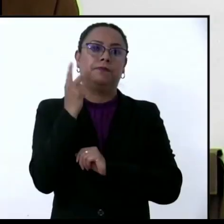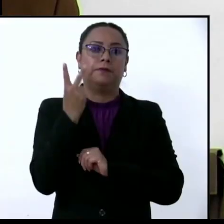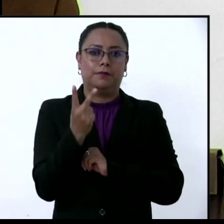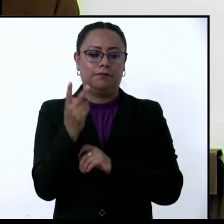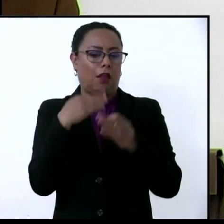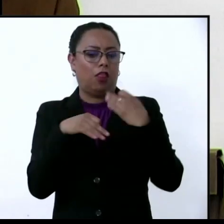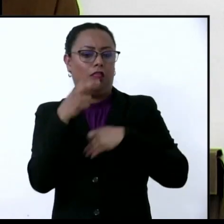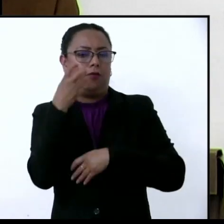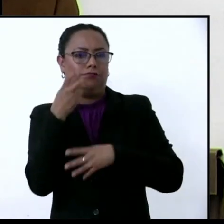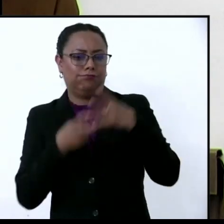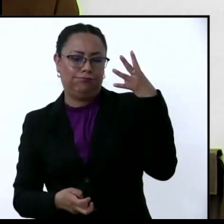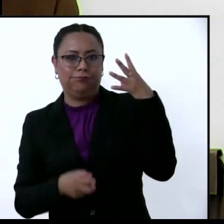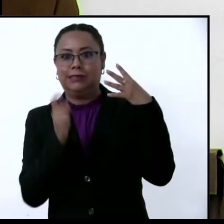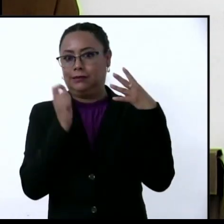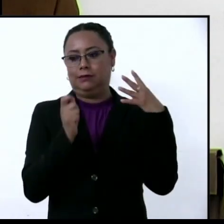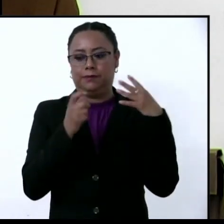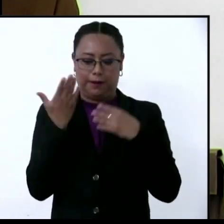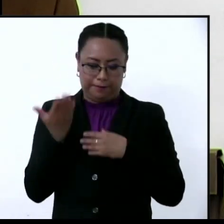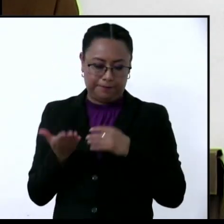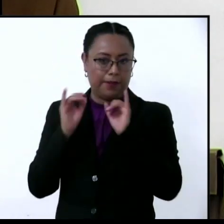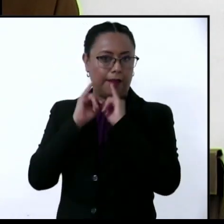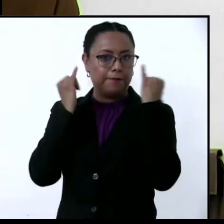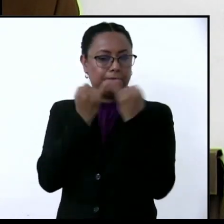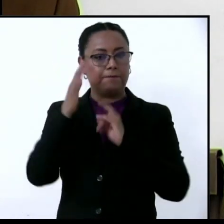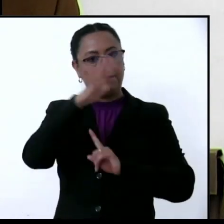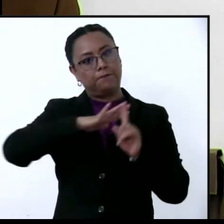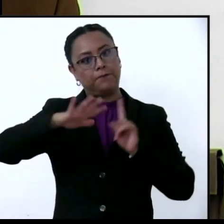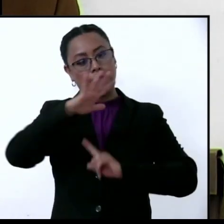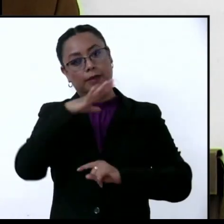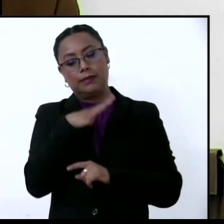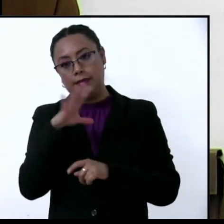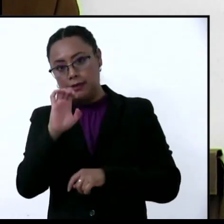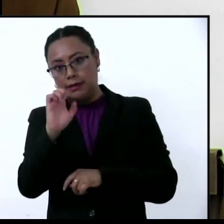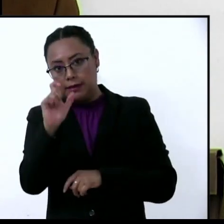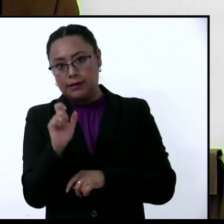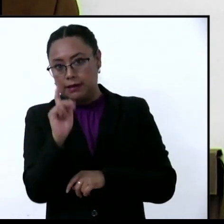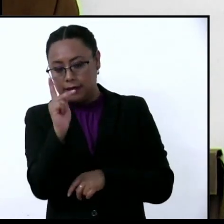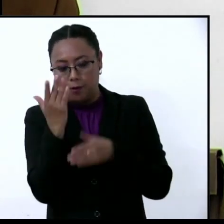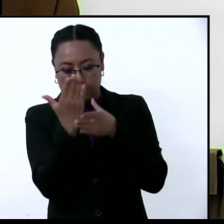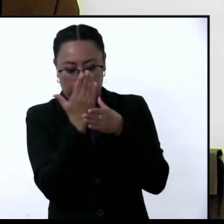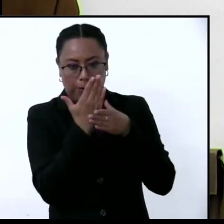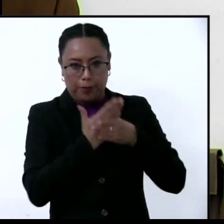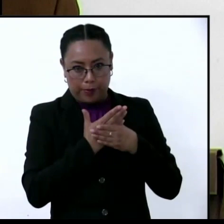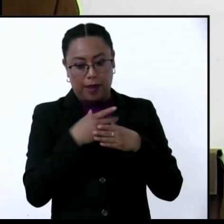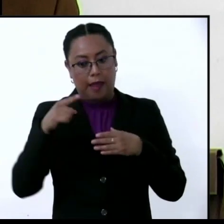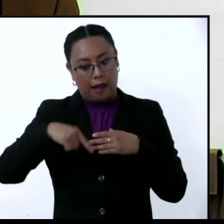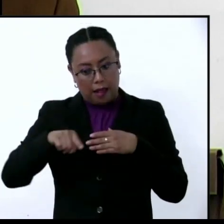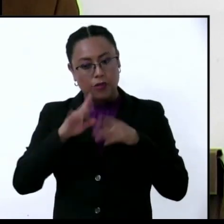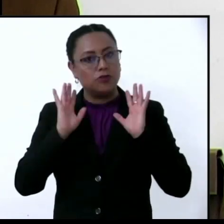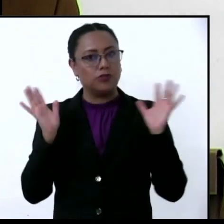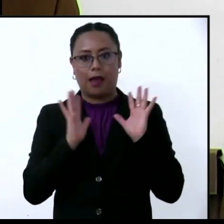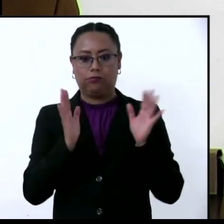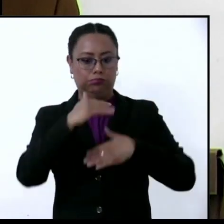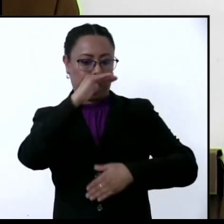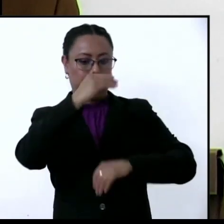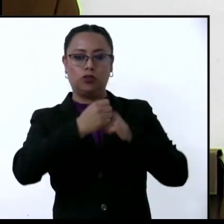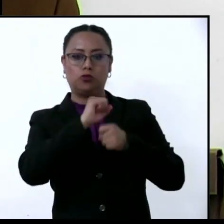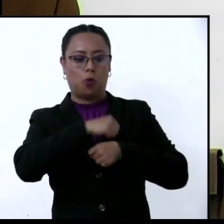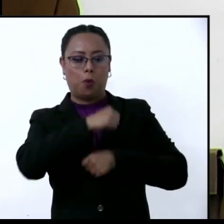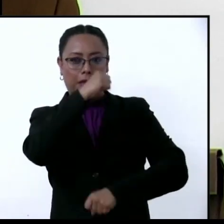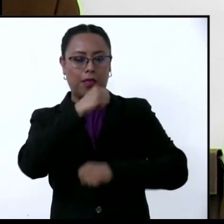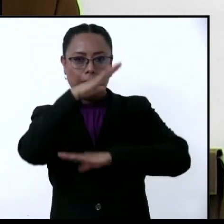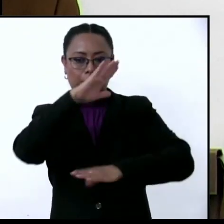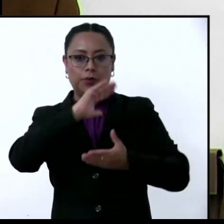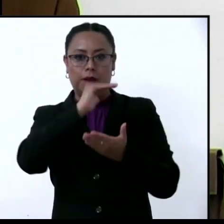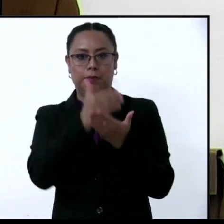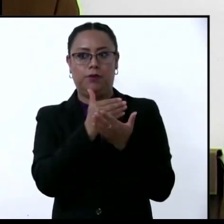implica que la Junta Local, sus expedientes con los cuales cerró su ventanilla, son